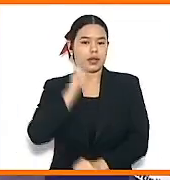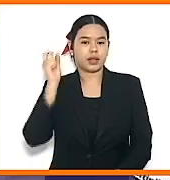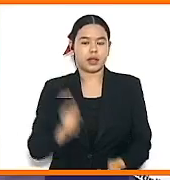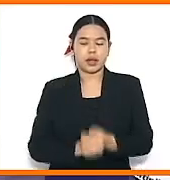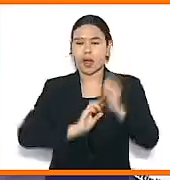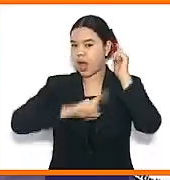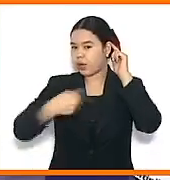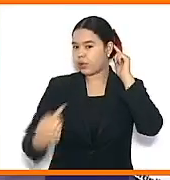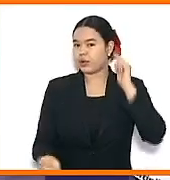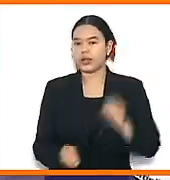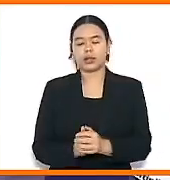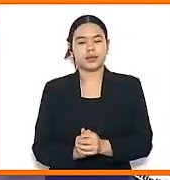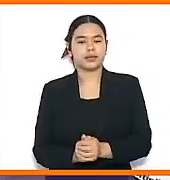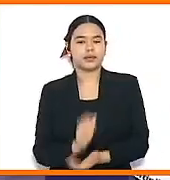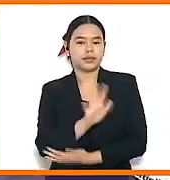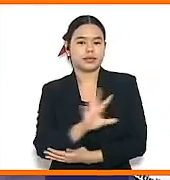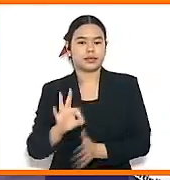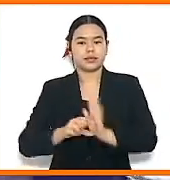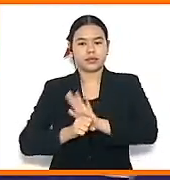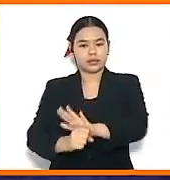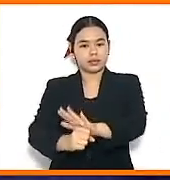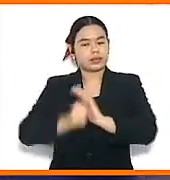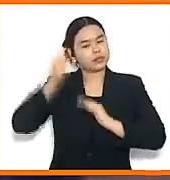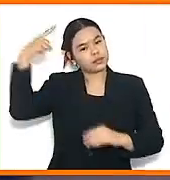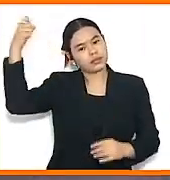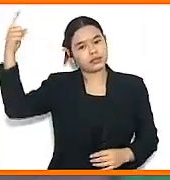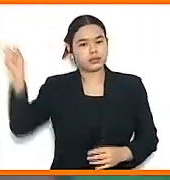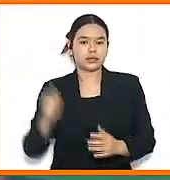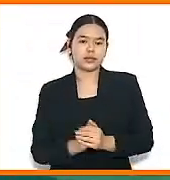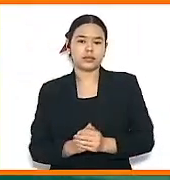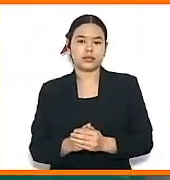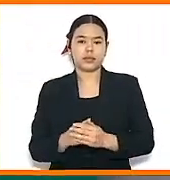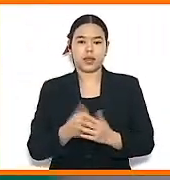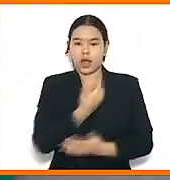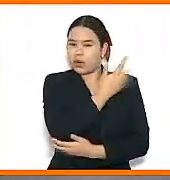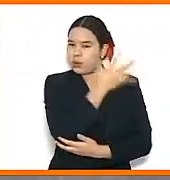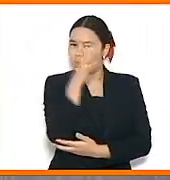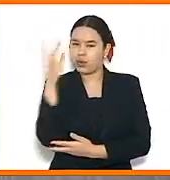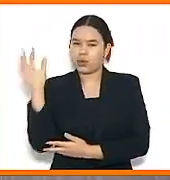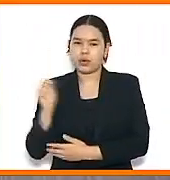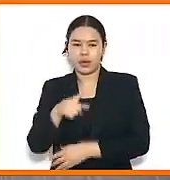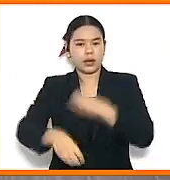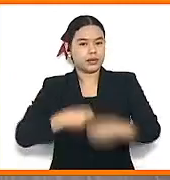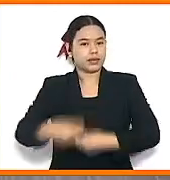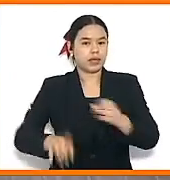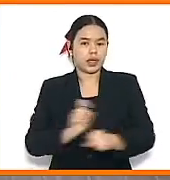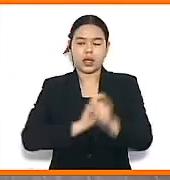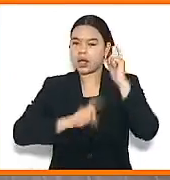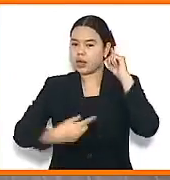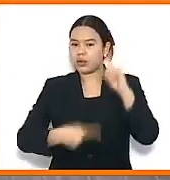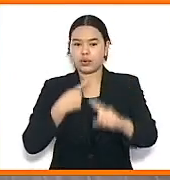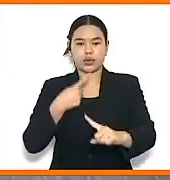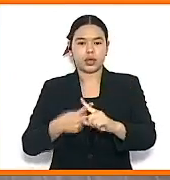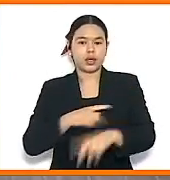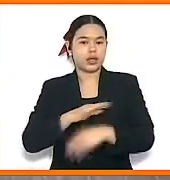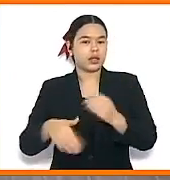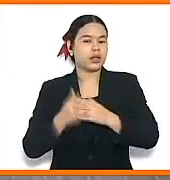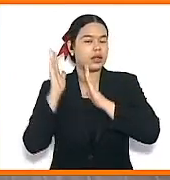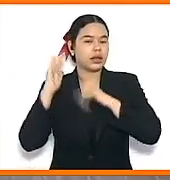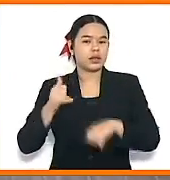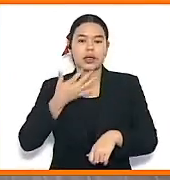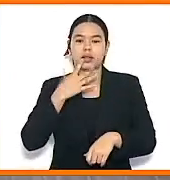para Diaria es el 59 con su símbolo de sueño selva. Pero si estás esperando el para ganadora de Multi X, te deseamos